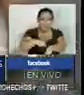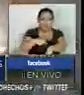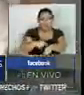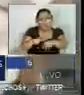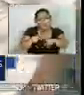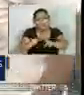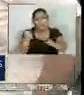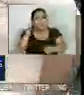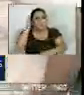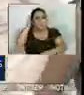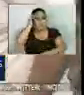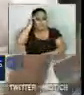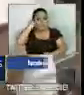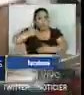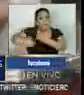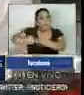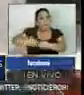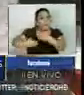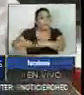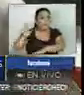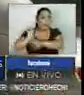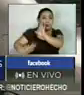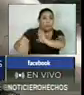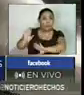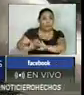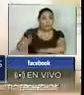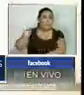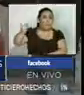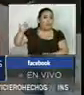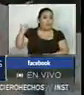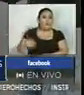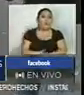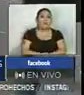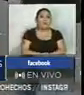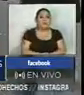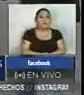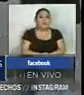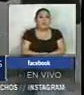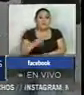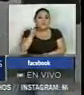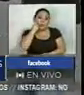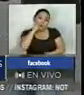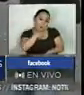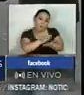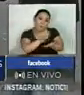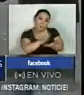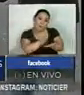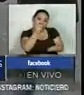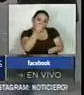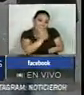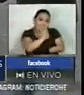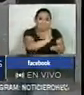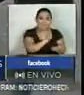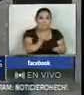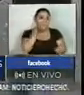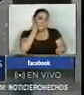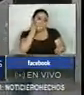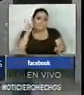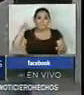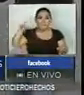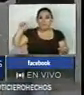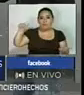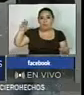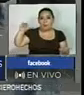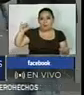lo hacen para no perder la tradición que ha venido de muchos años. Sí, agarramos un arreglito ahí bonito para la mamita, y hoy